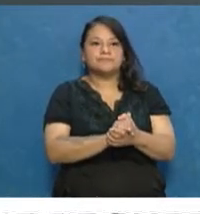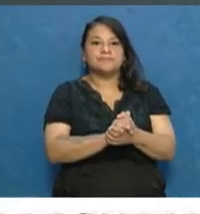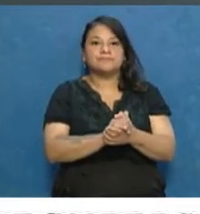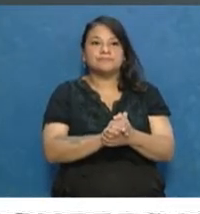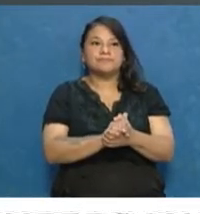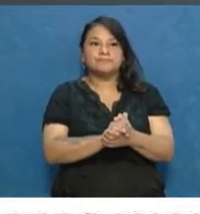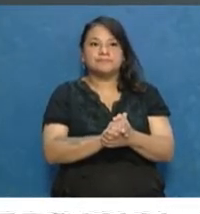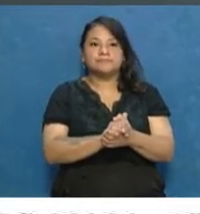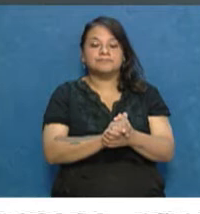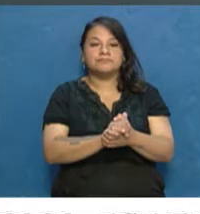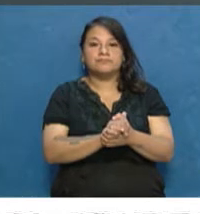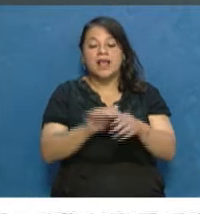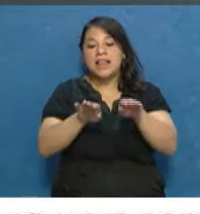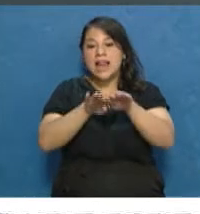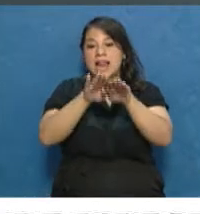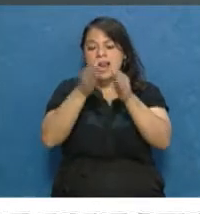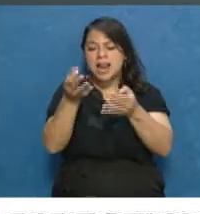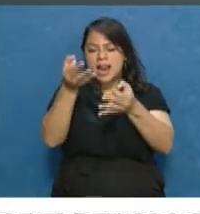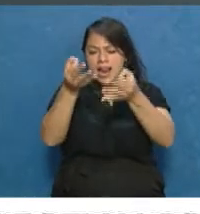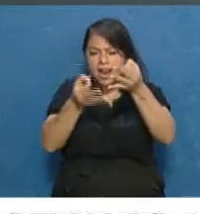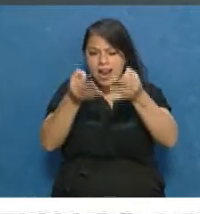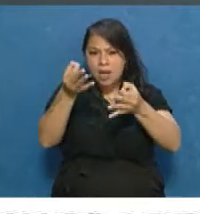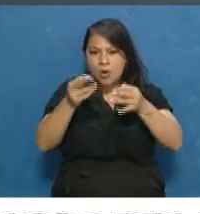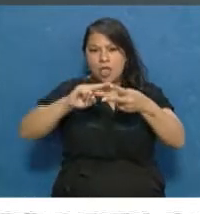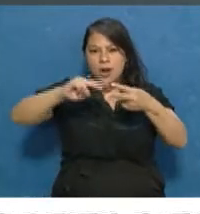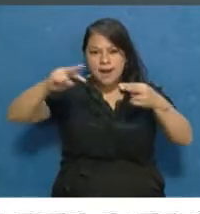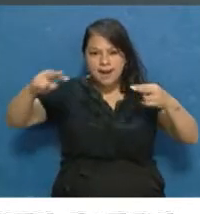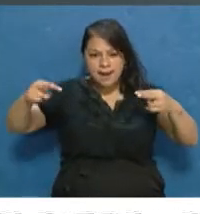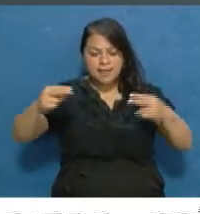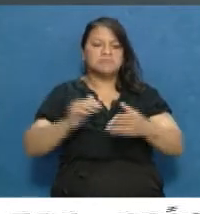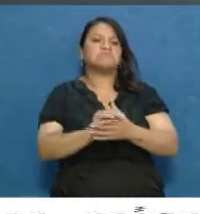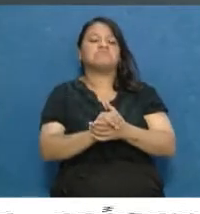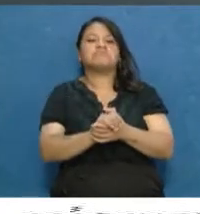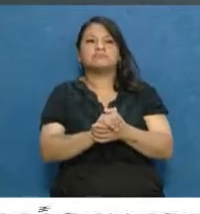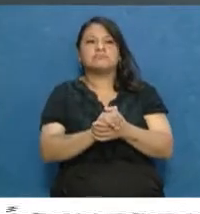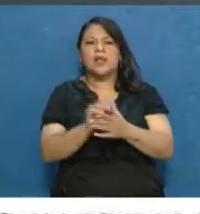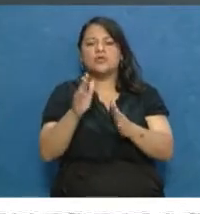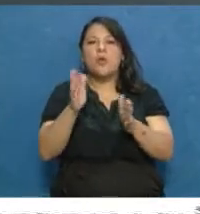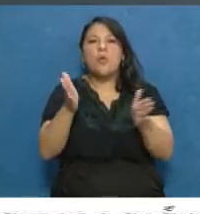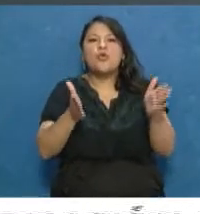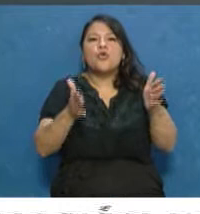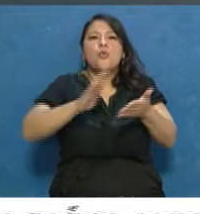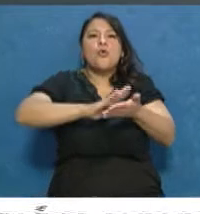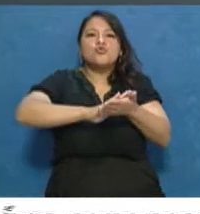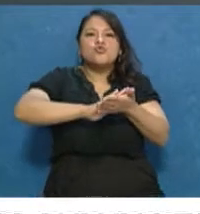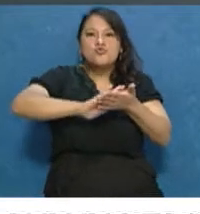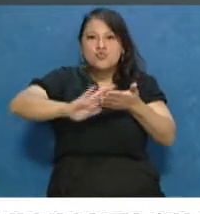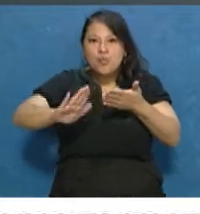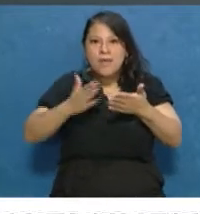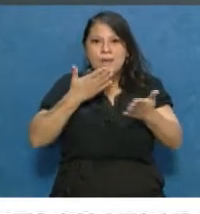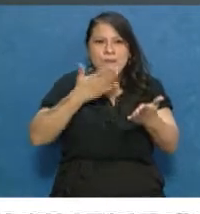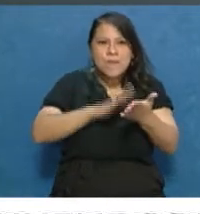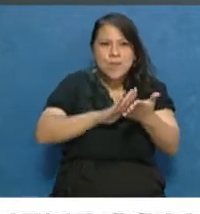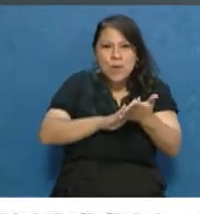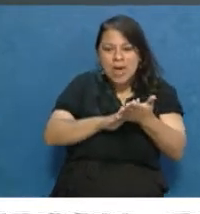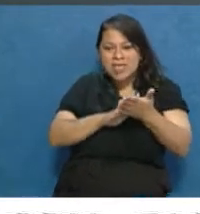laboratorio de huellas genéticas, allí donde se ha estado probando un nuevo robot que logra la identificación